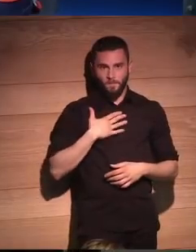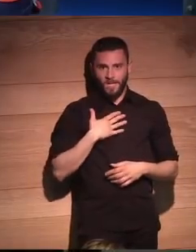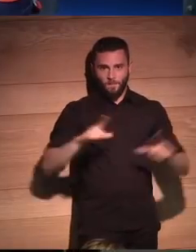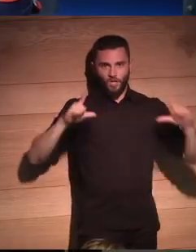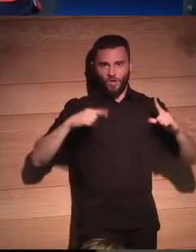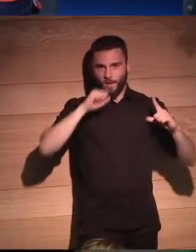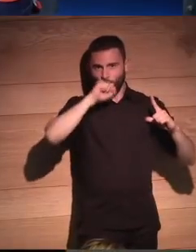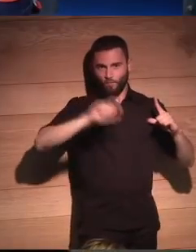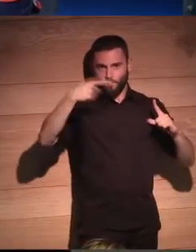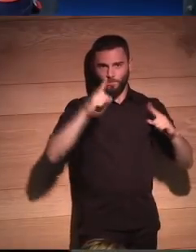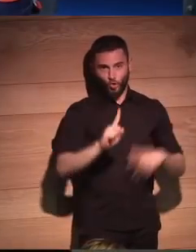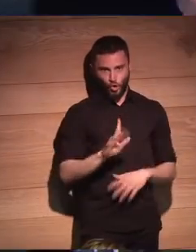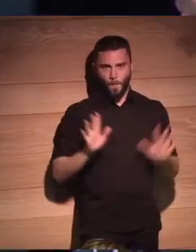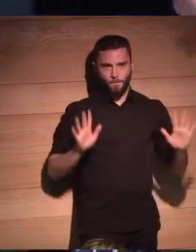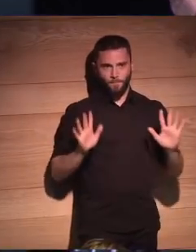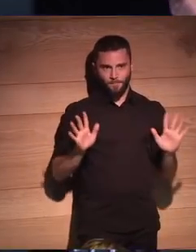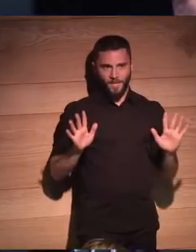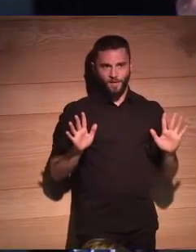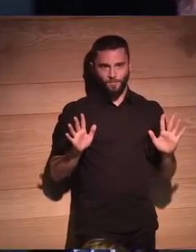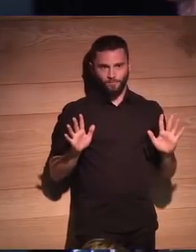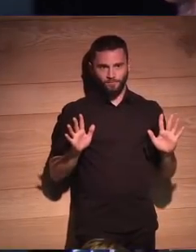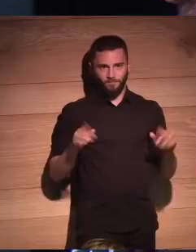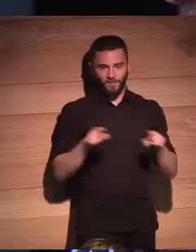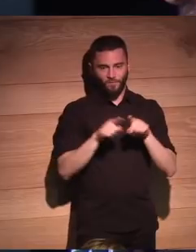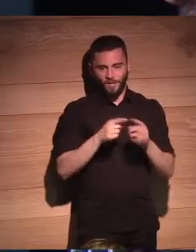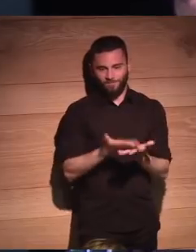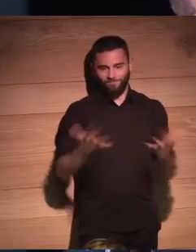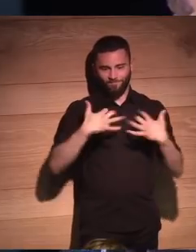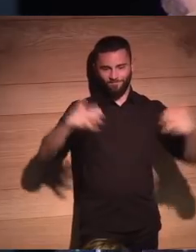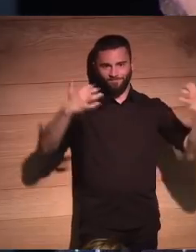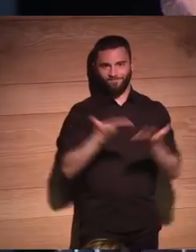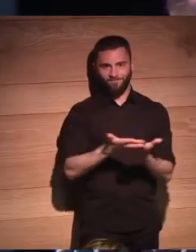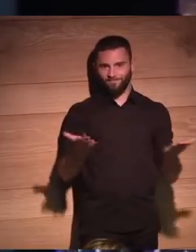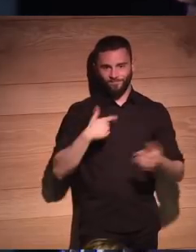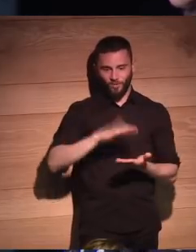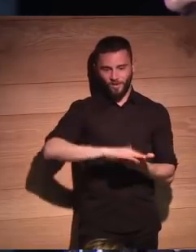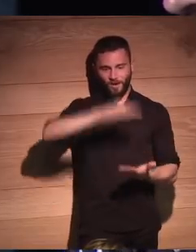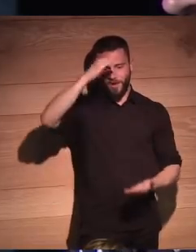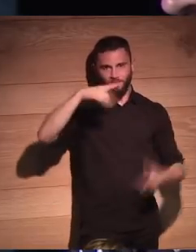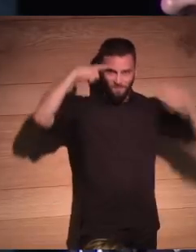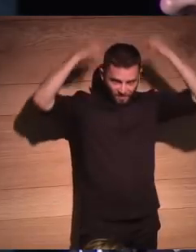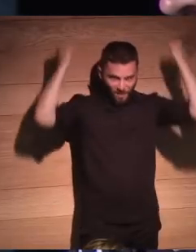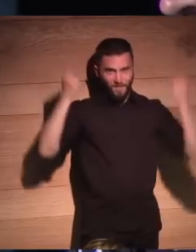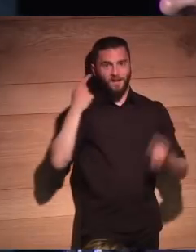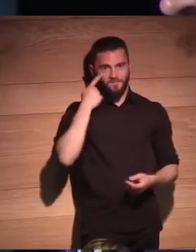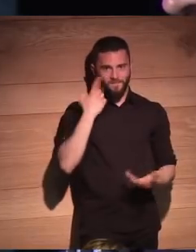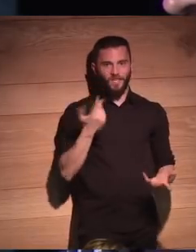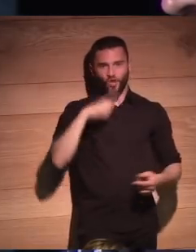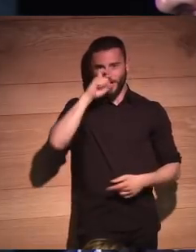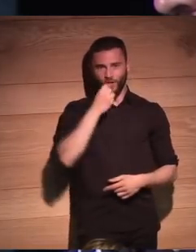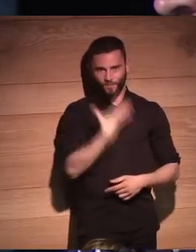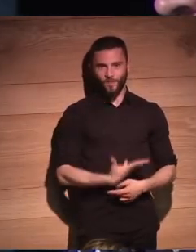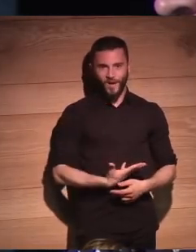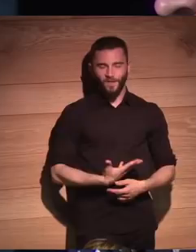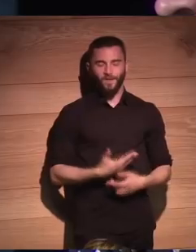preferido, pero he de decir que como casi todos los que estamos aquí presentes, he crecido con él y tengo muy buen recuerdo. De